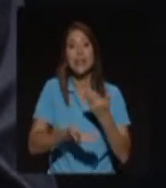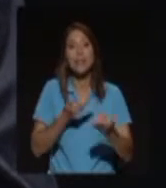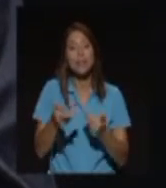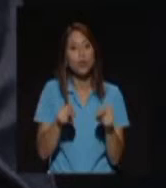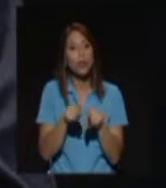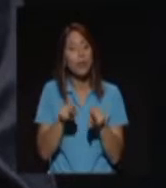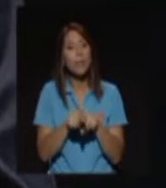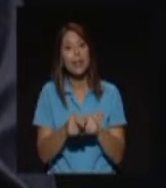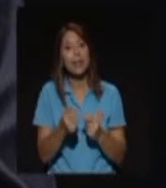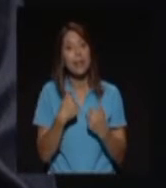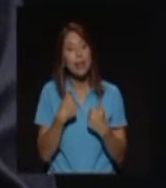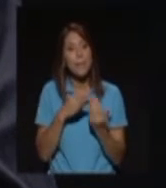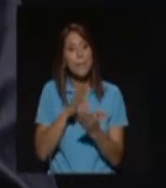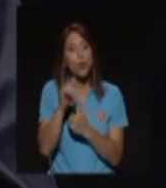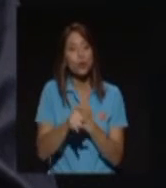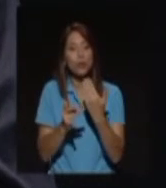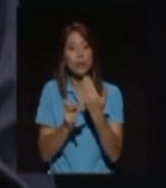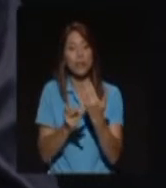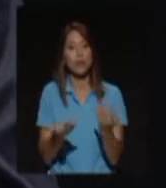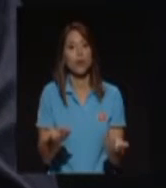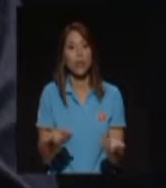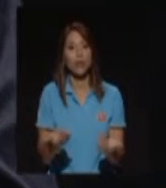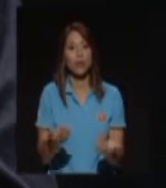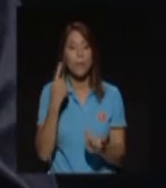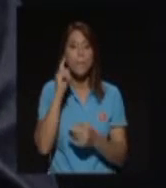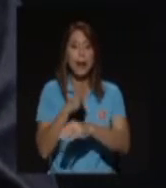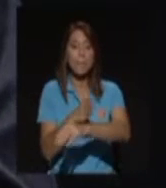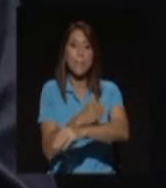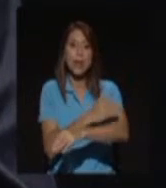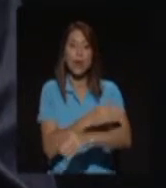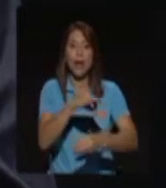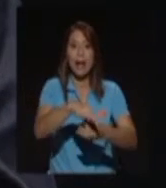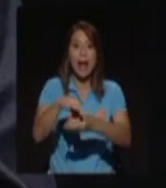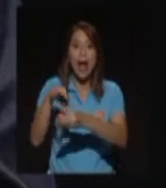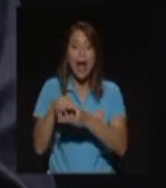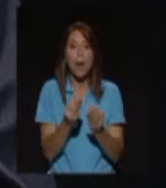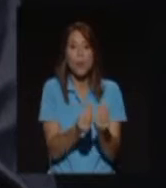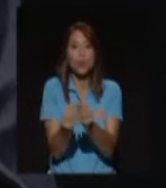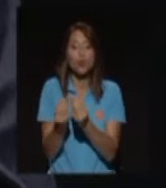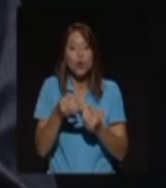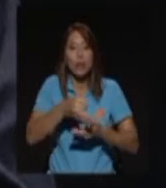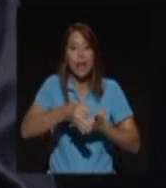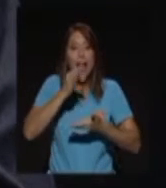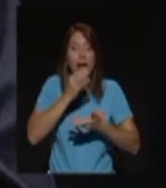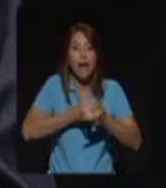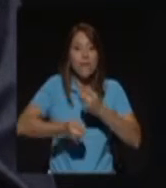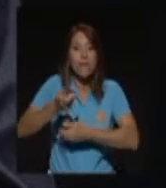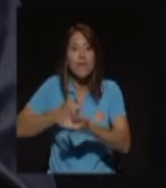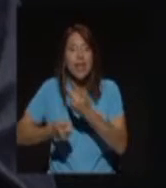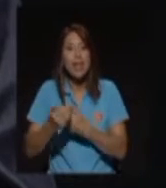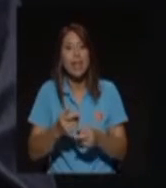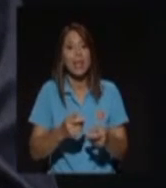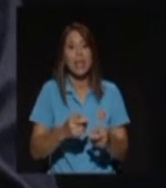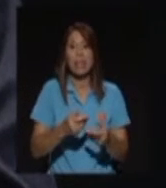también tenían proyectos tecnológicos para mejorar la producción de café, de traer variedades,